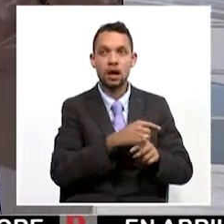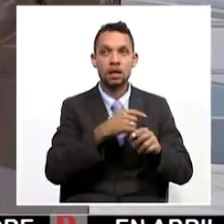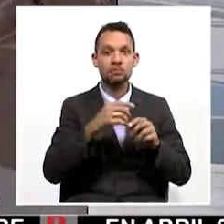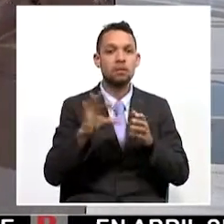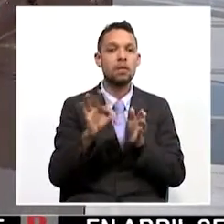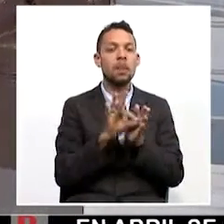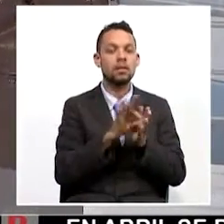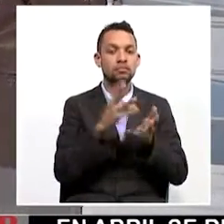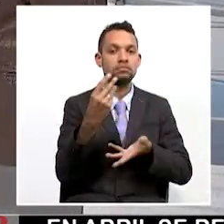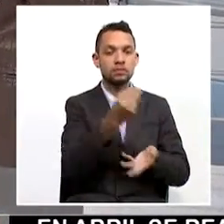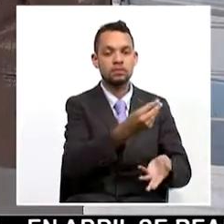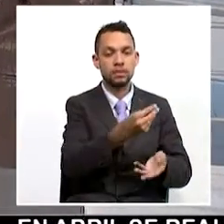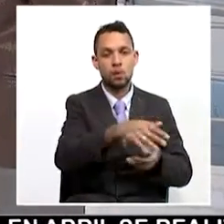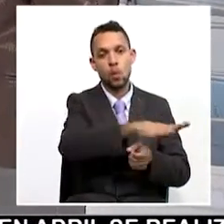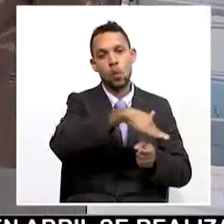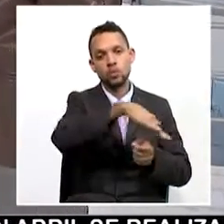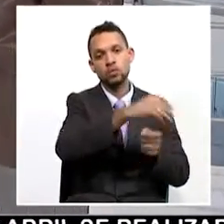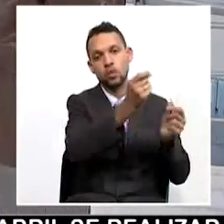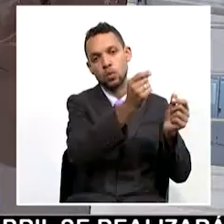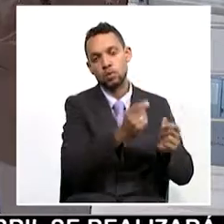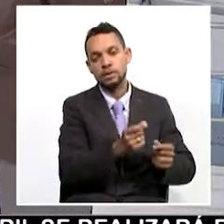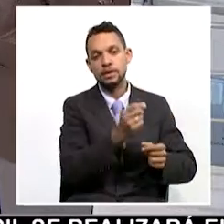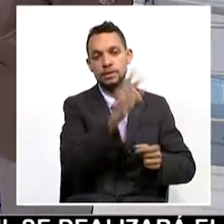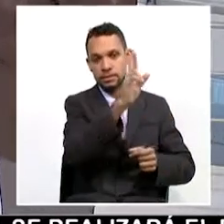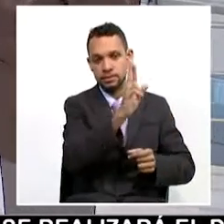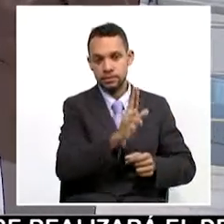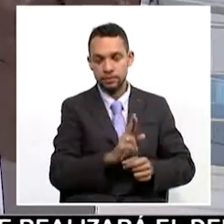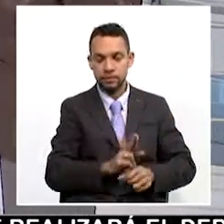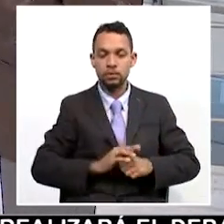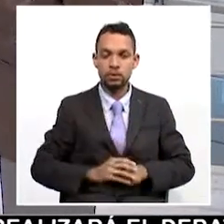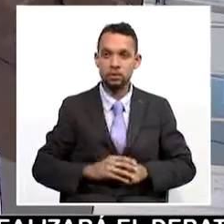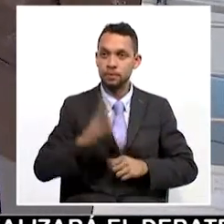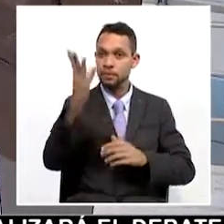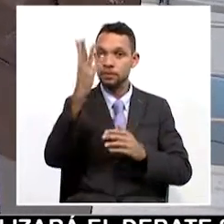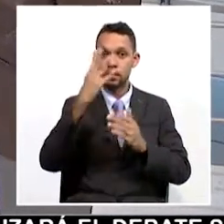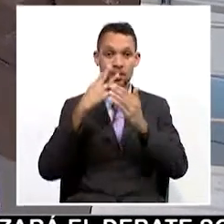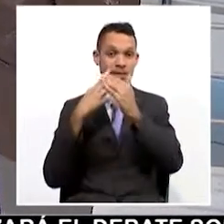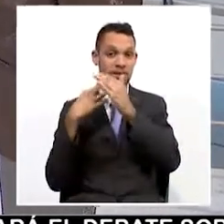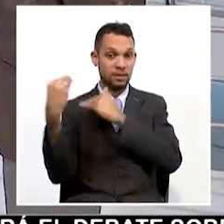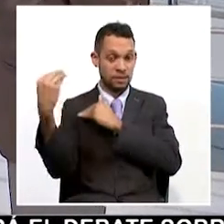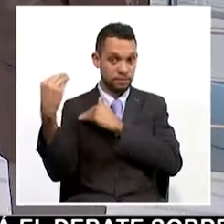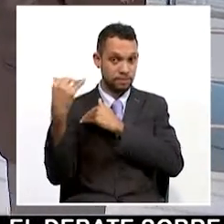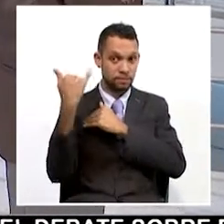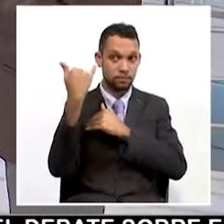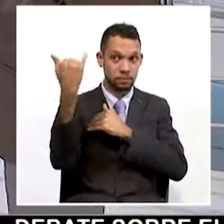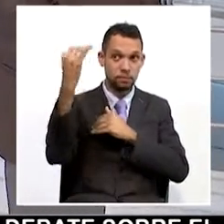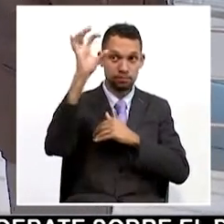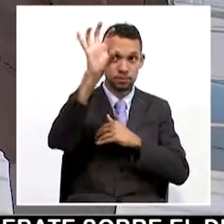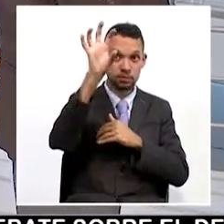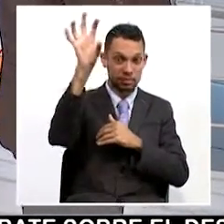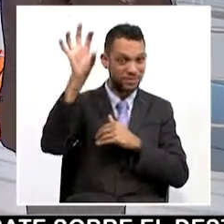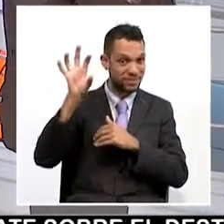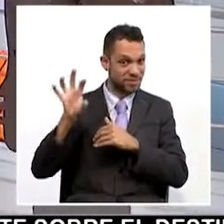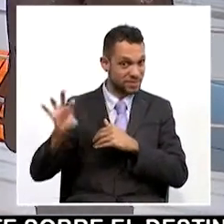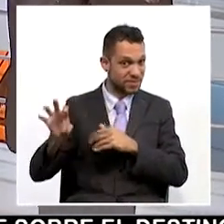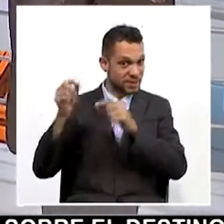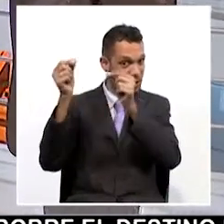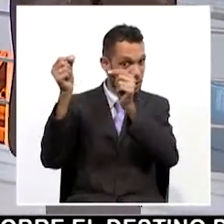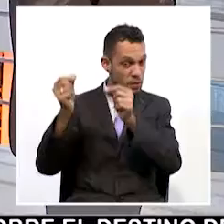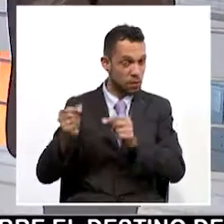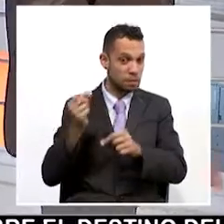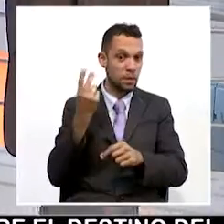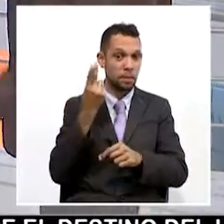que se estaban moviendo en la economía risaraldense. Entonces se van esos dineros, queda la economía